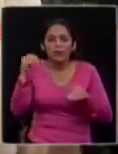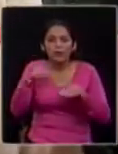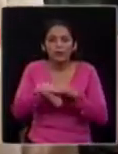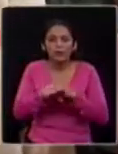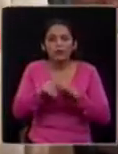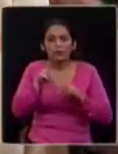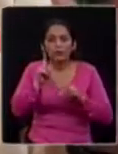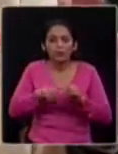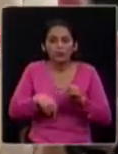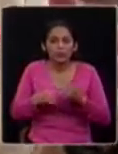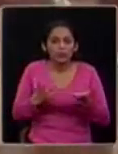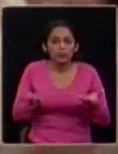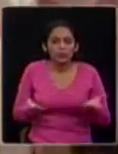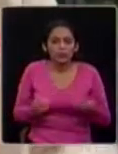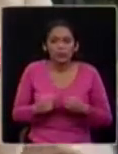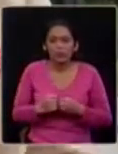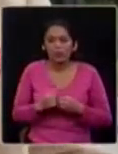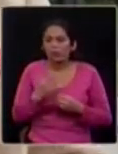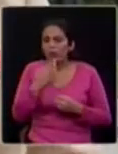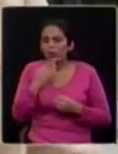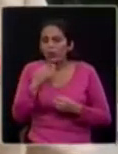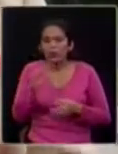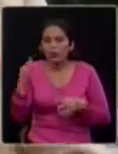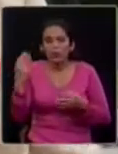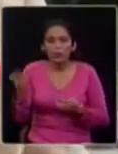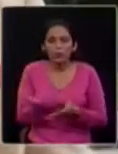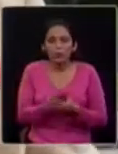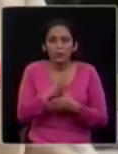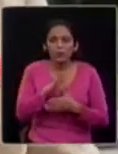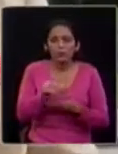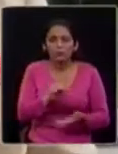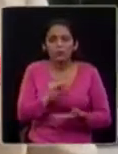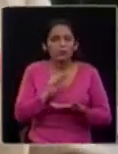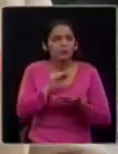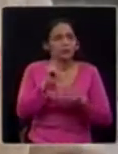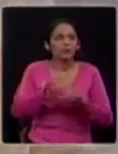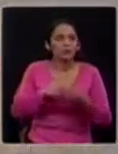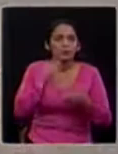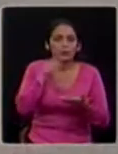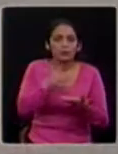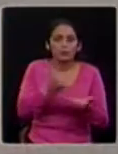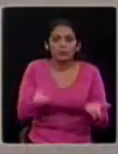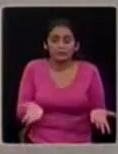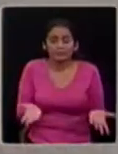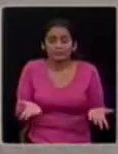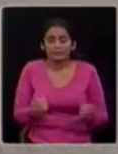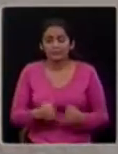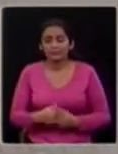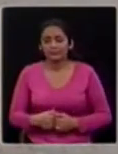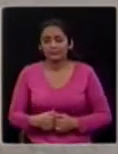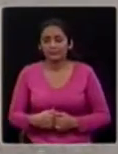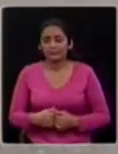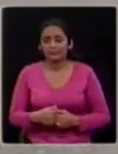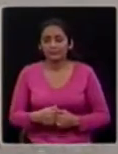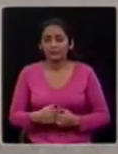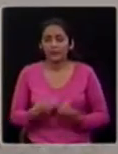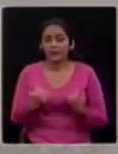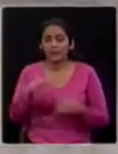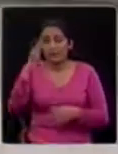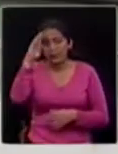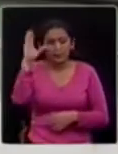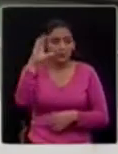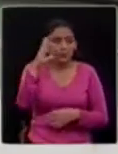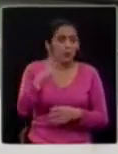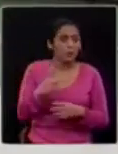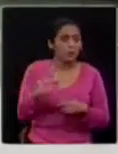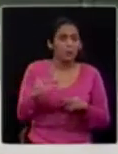entrar al casillero, ni a ver nuestros documentos, porque está otra vez cerrado, no sé hasta qué tiempo. Luego de constatar que no había peligro, las labores